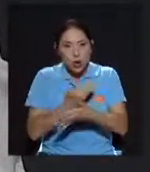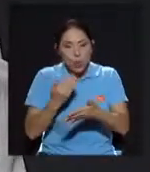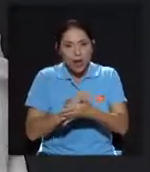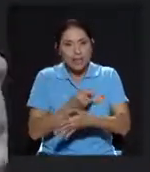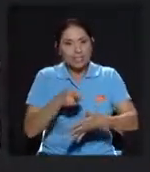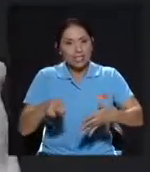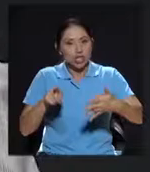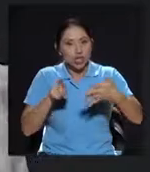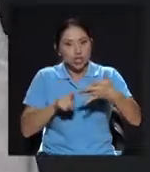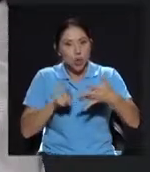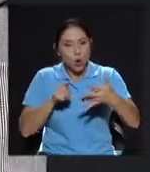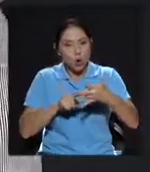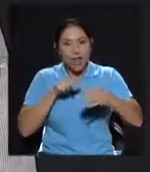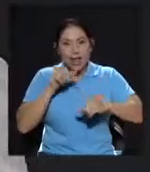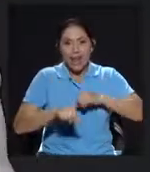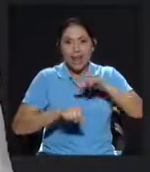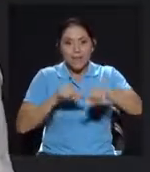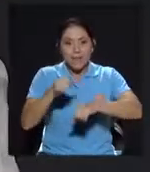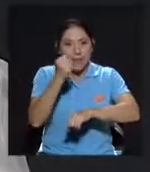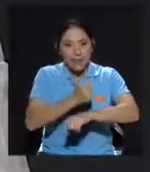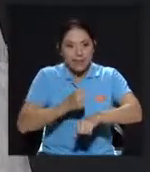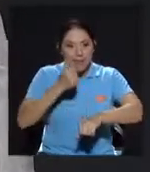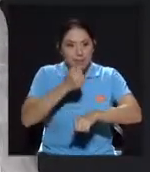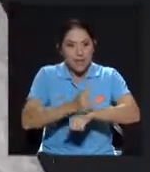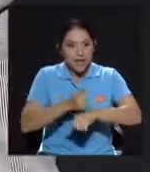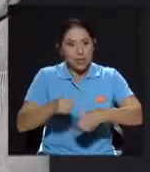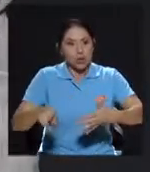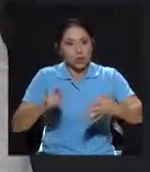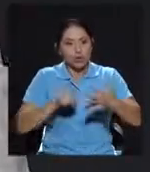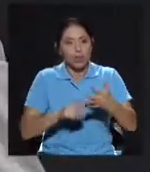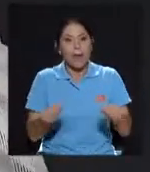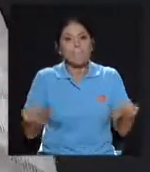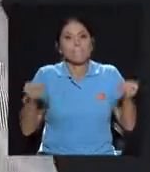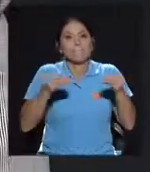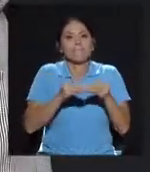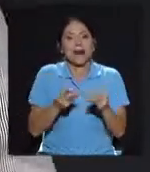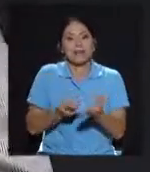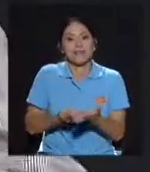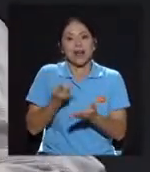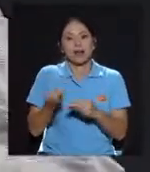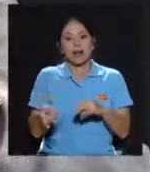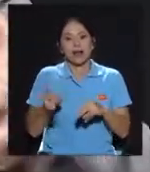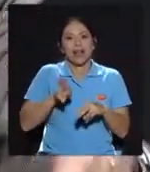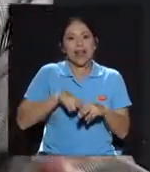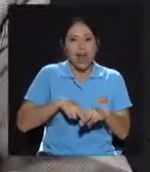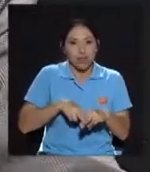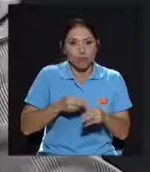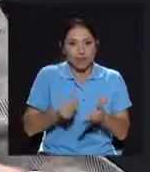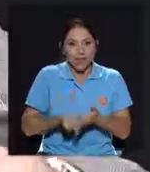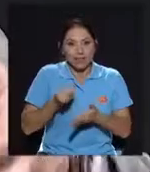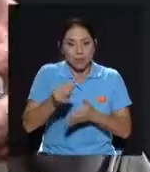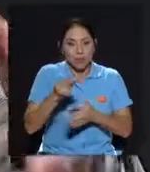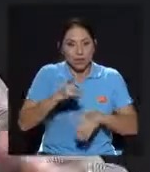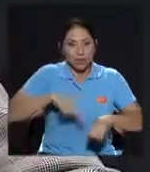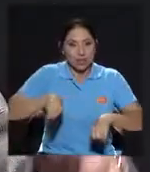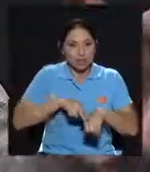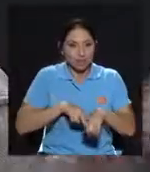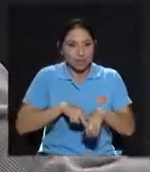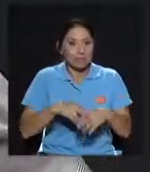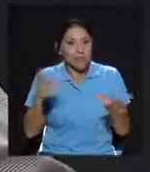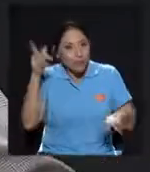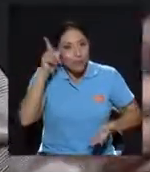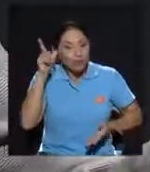con emprendimientos tiene que ver con más valor agregado a las importaciones nacionales y por supuesto más